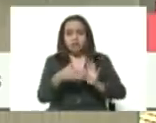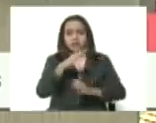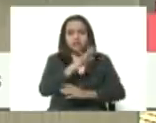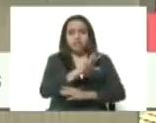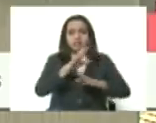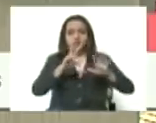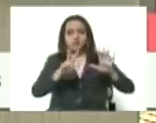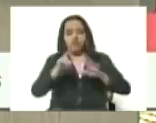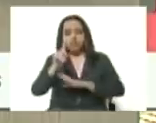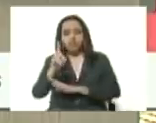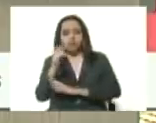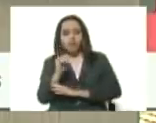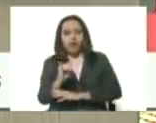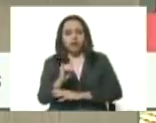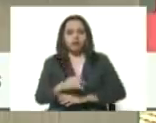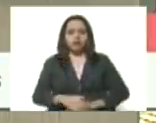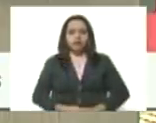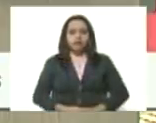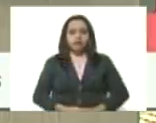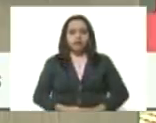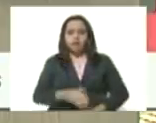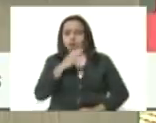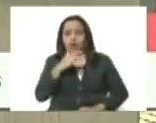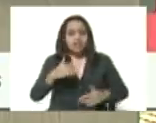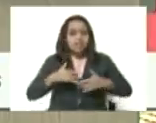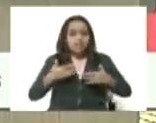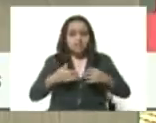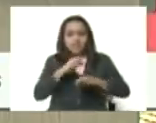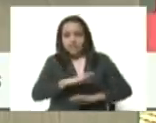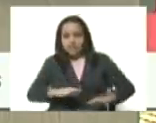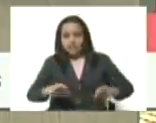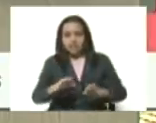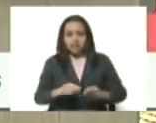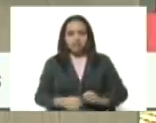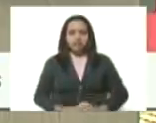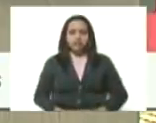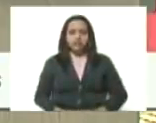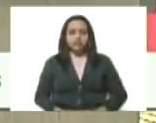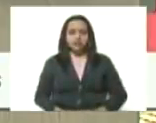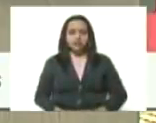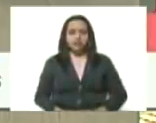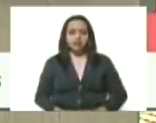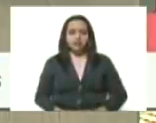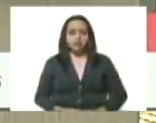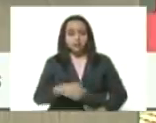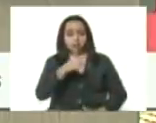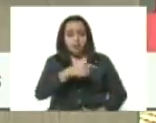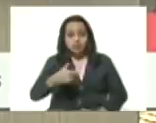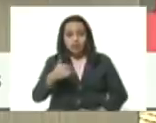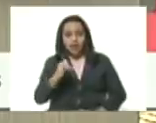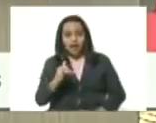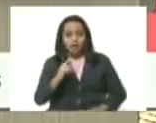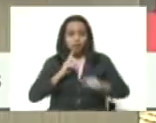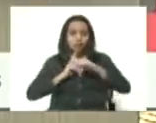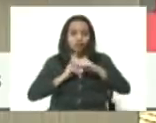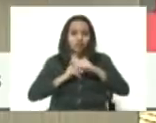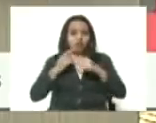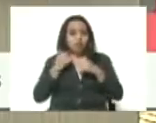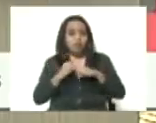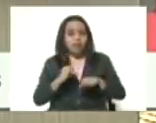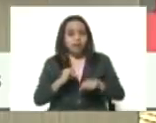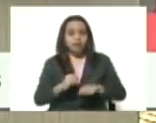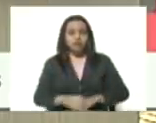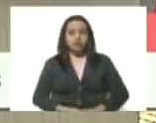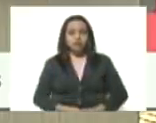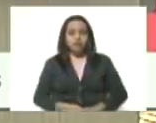6.571 con síntomas sin síntomas. Están asintomáticos, los llamados asintomáticos, que a pesar de